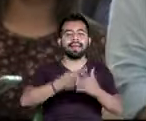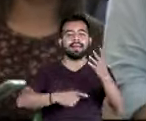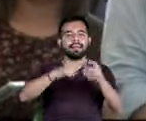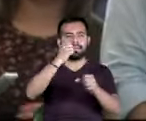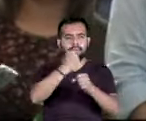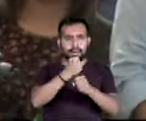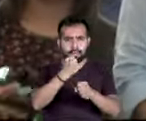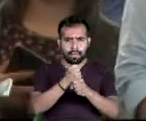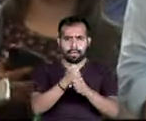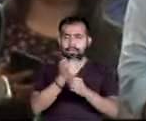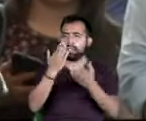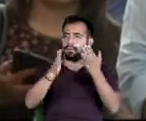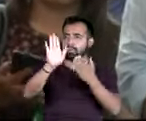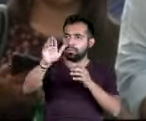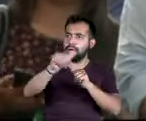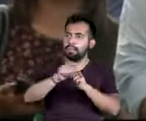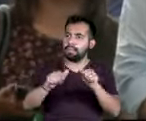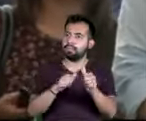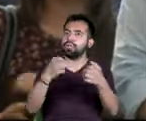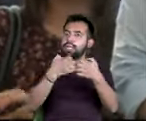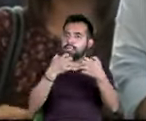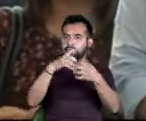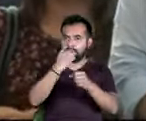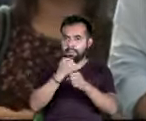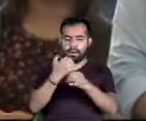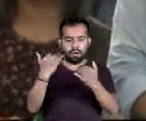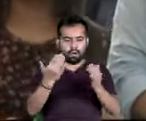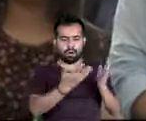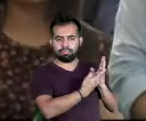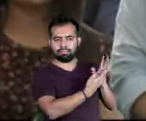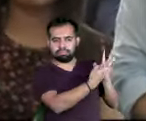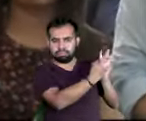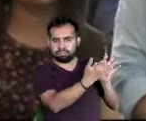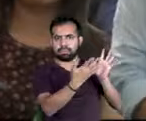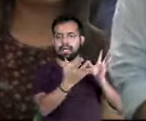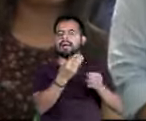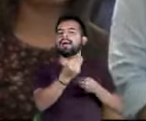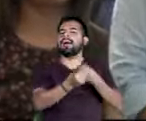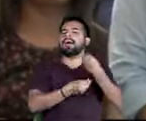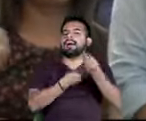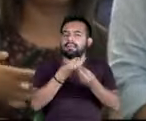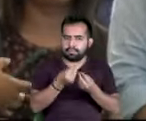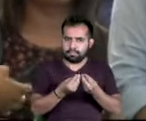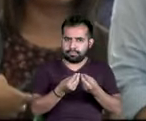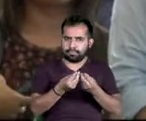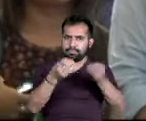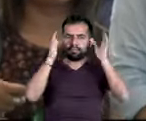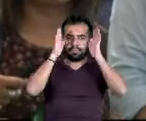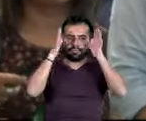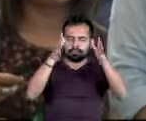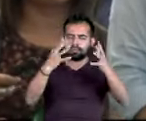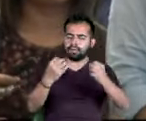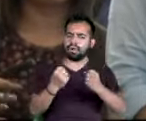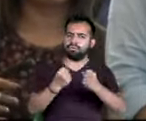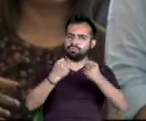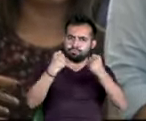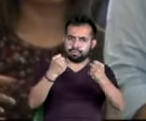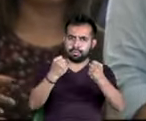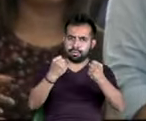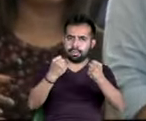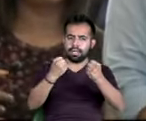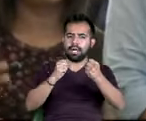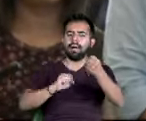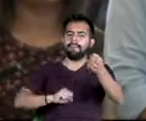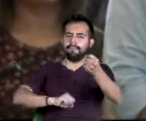justamente en su administración, con el equipo de trabajo que el día de hoy nos ha presentado, va a realizar para fortalecer y para